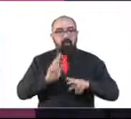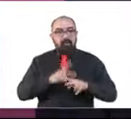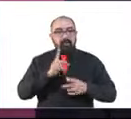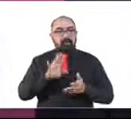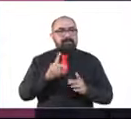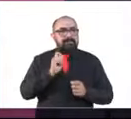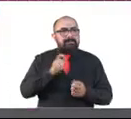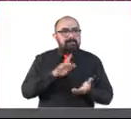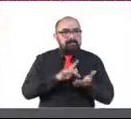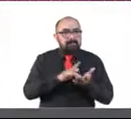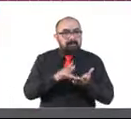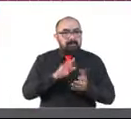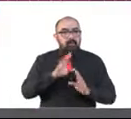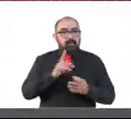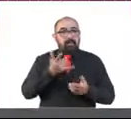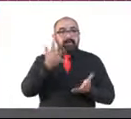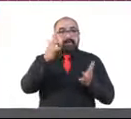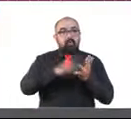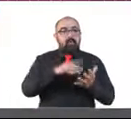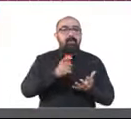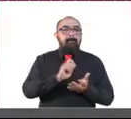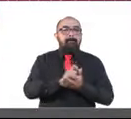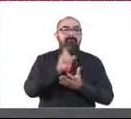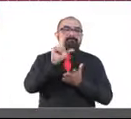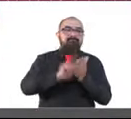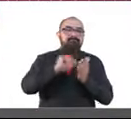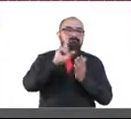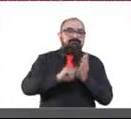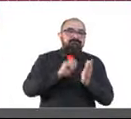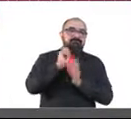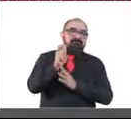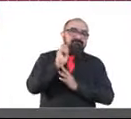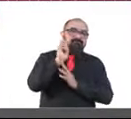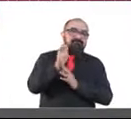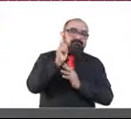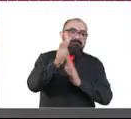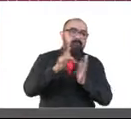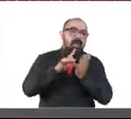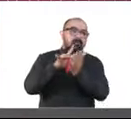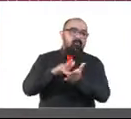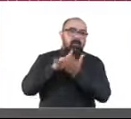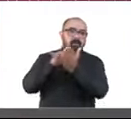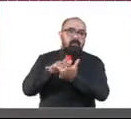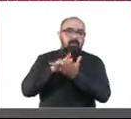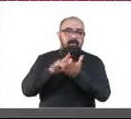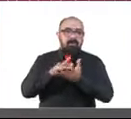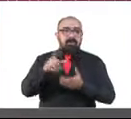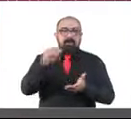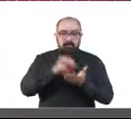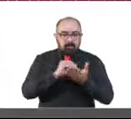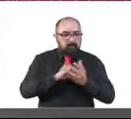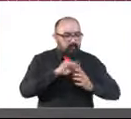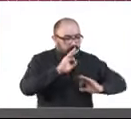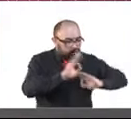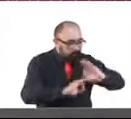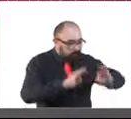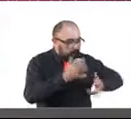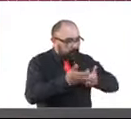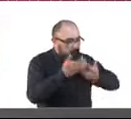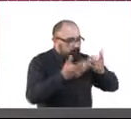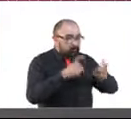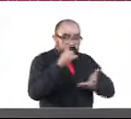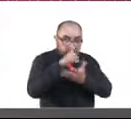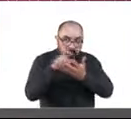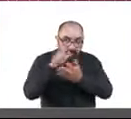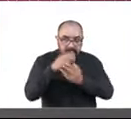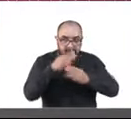Pues además de 5.000 pesos mensuales, de todas maneras se da todo el apoyo para que puedan hacer productiva su tierra y